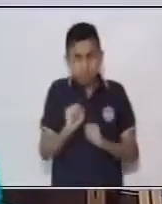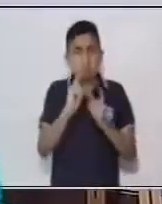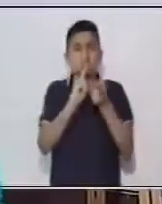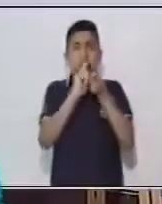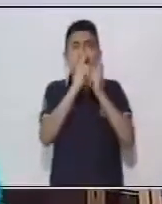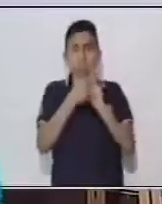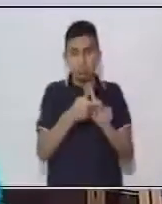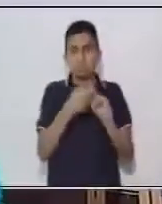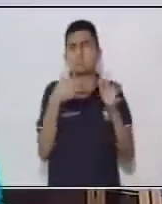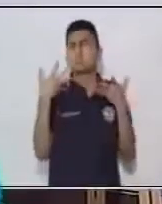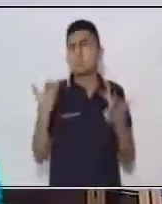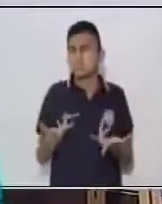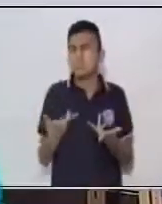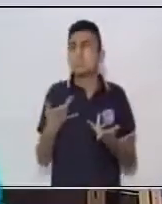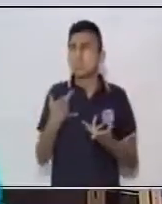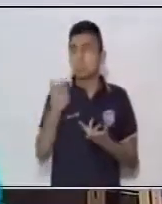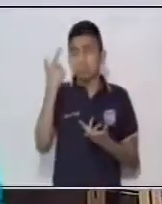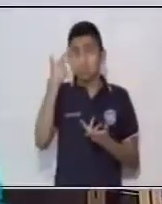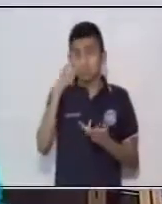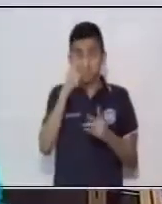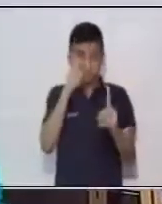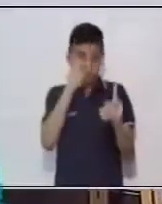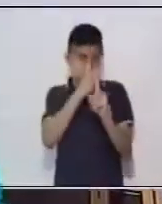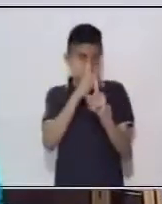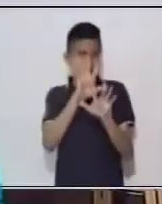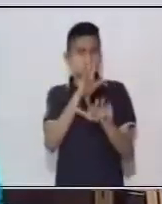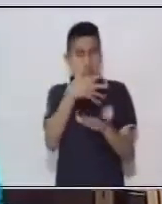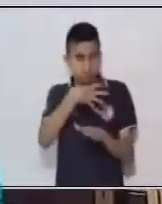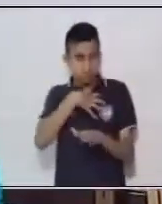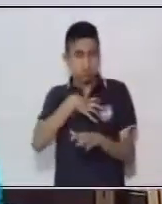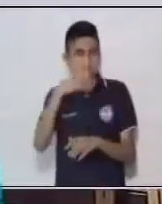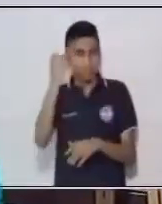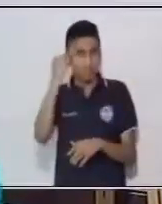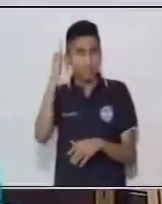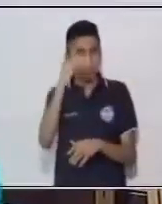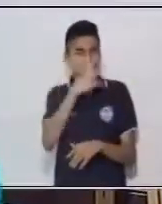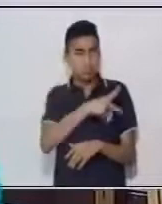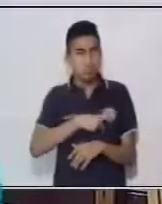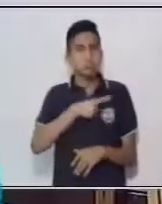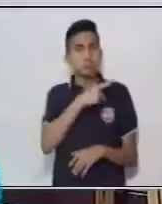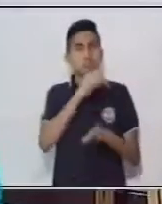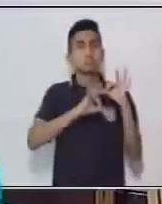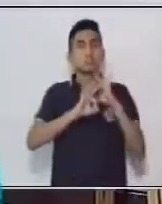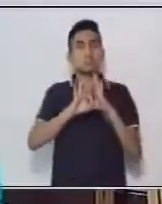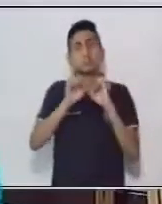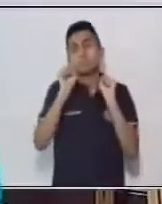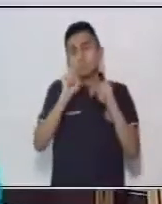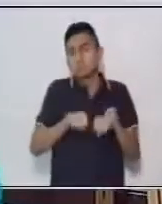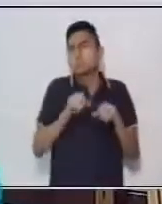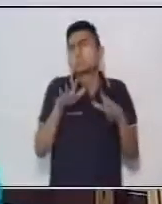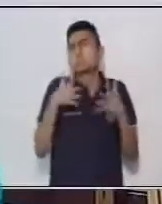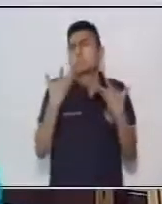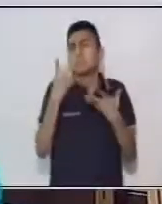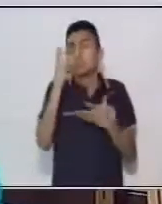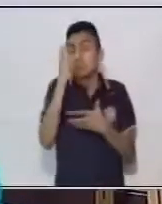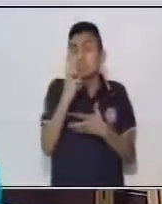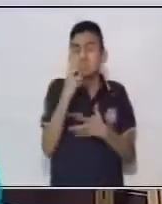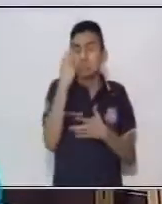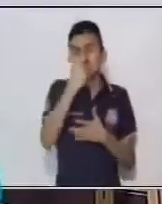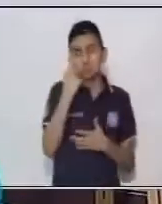despertó para dar una idea de deseo o de posibilidad? Ese es el